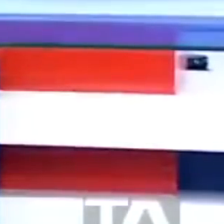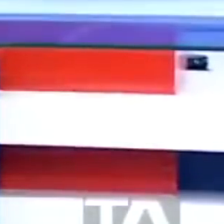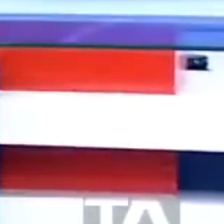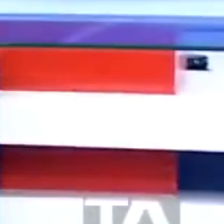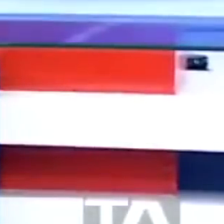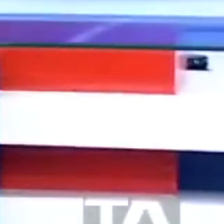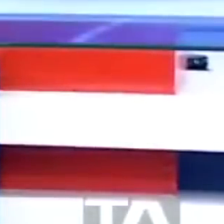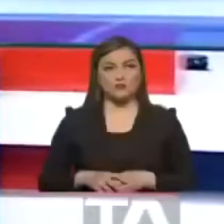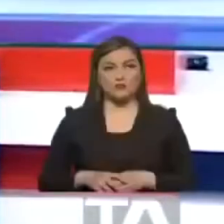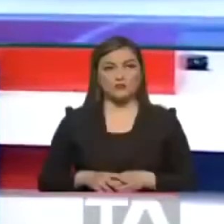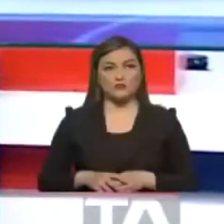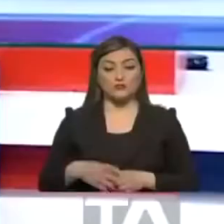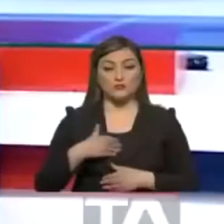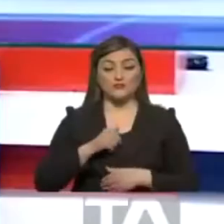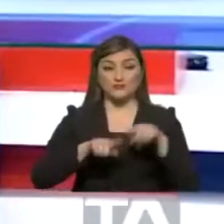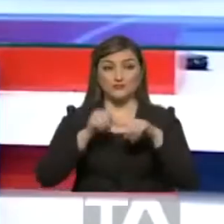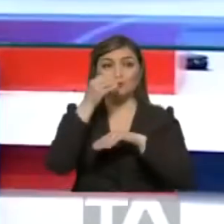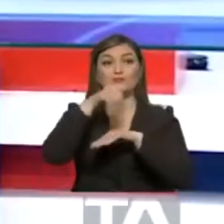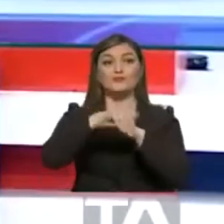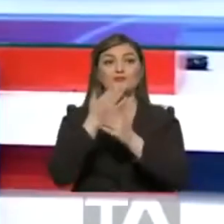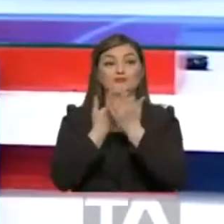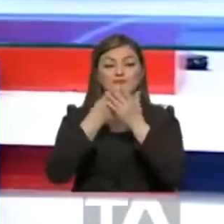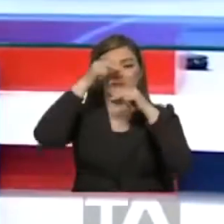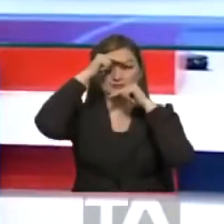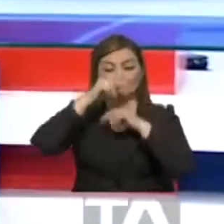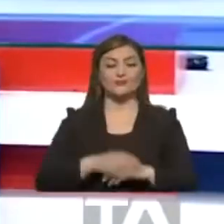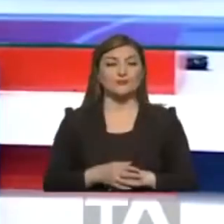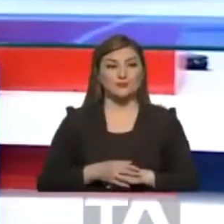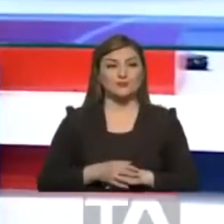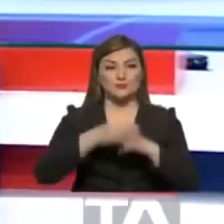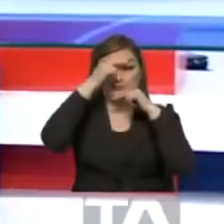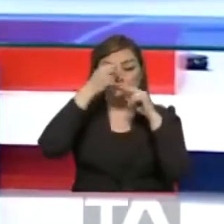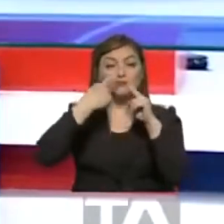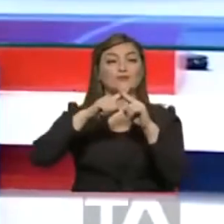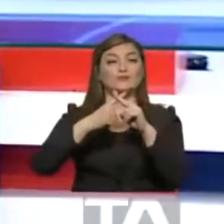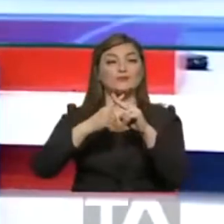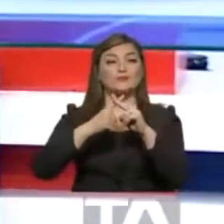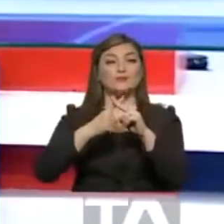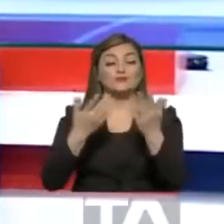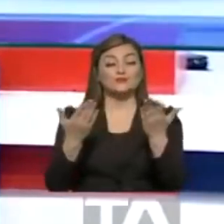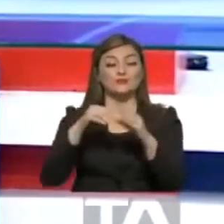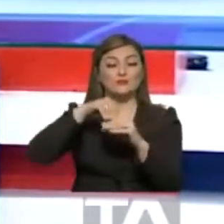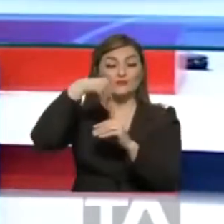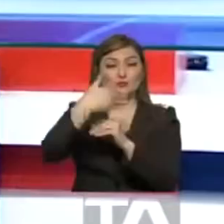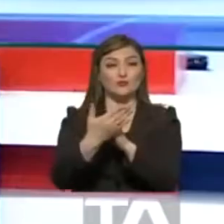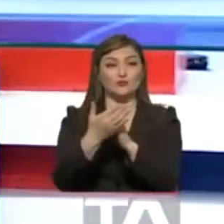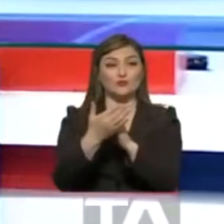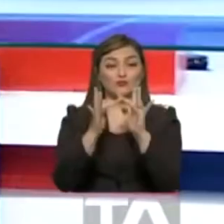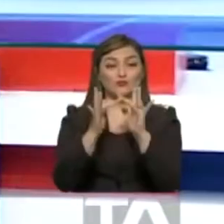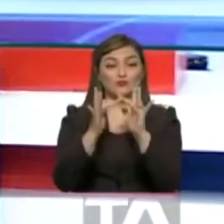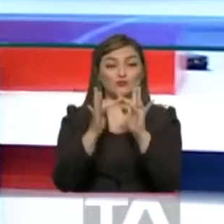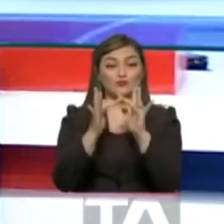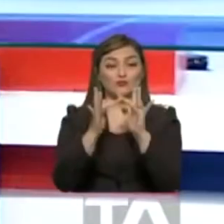¿Qué tal, amigos? Buenas tardes. Gracias por estar junto a nosotros. Arrancamos esta emisión de noticias desde exteriores con nuestra